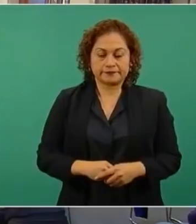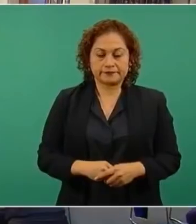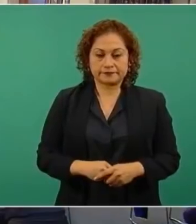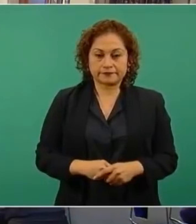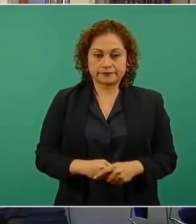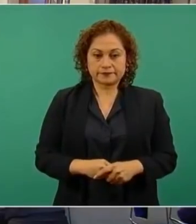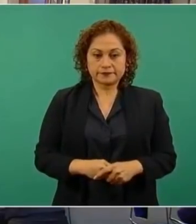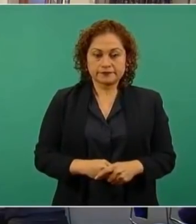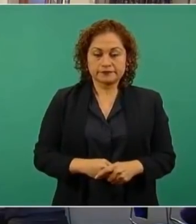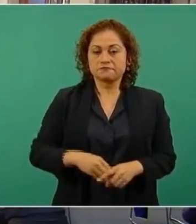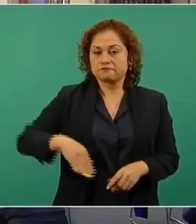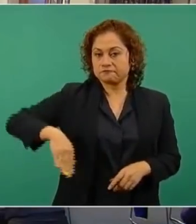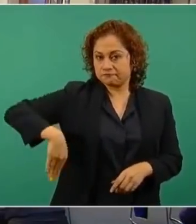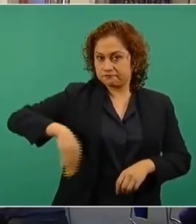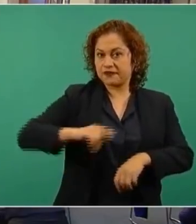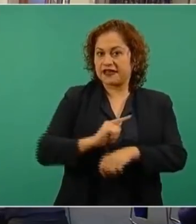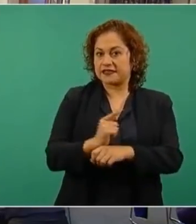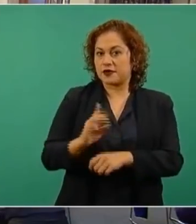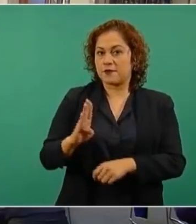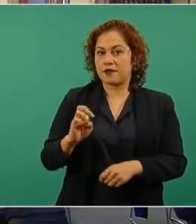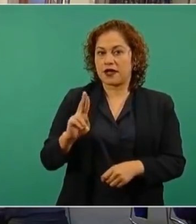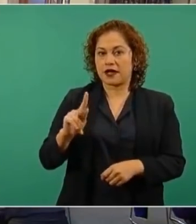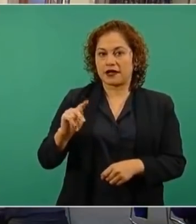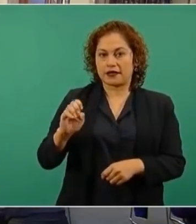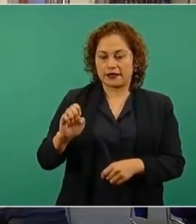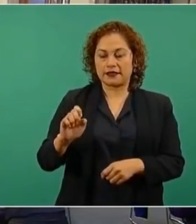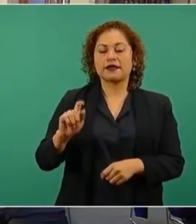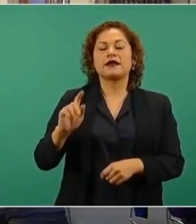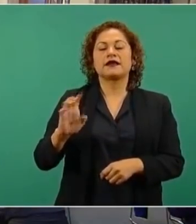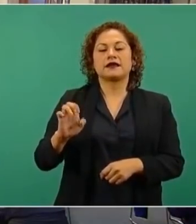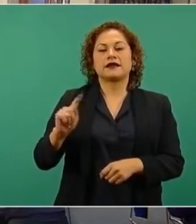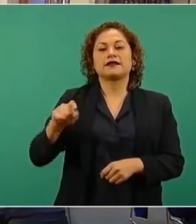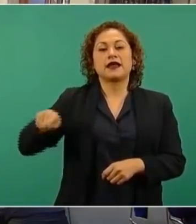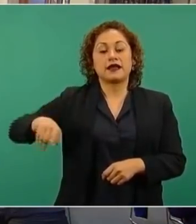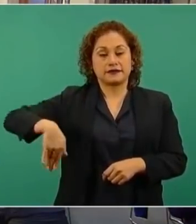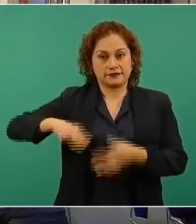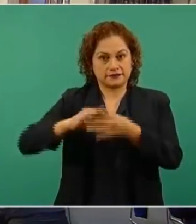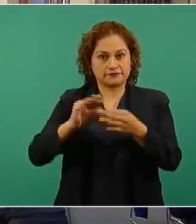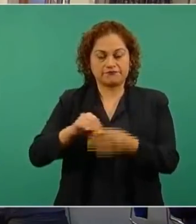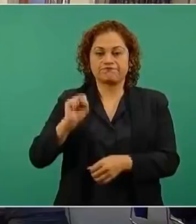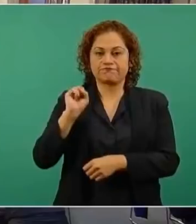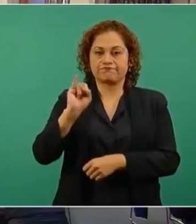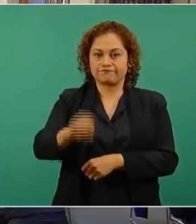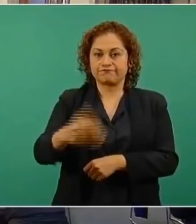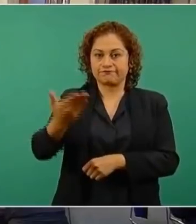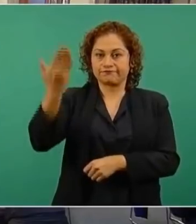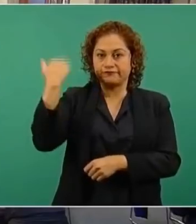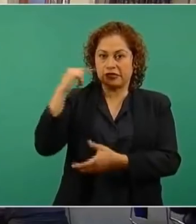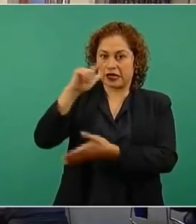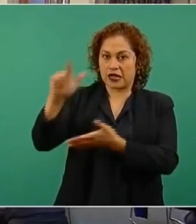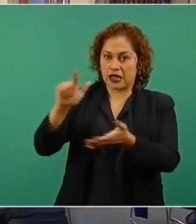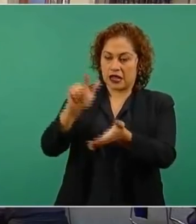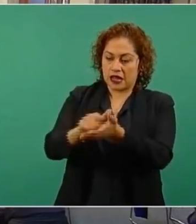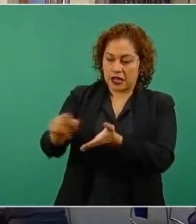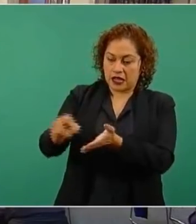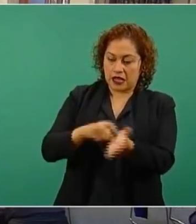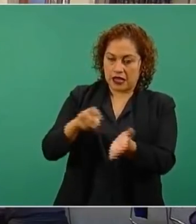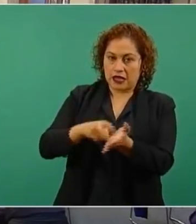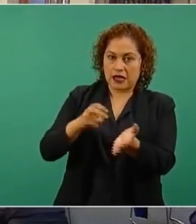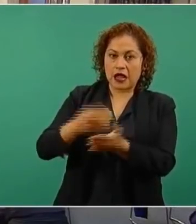Tal y como comentó el licenciado Bartlett, pues toda la serie de reformas regresivas a la ley y a la Constitución comenzadas